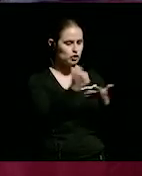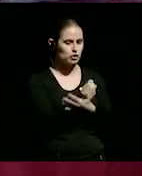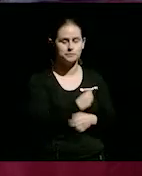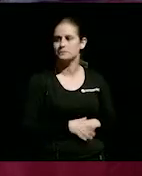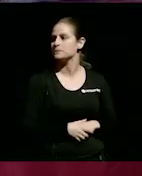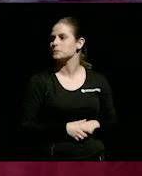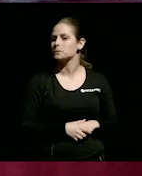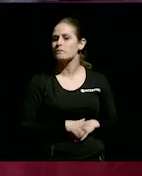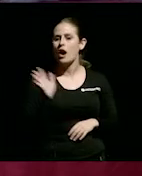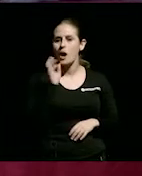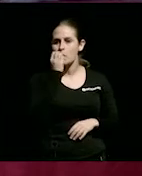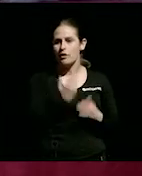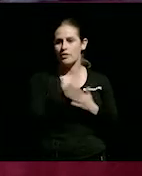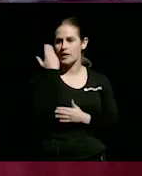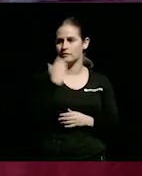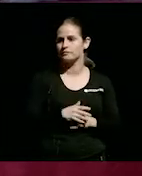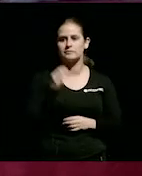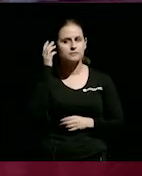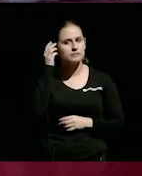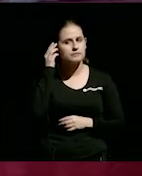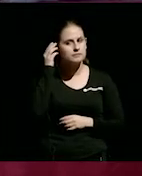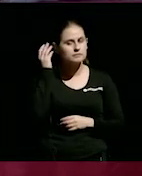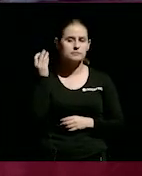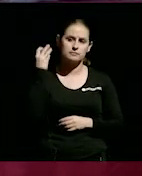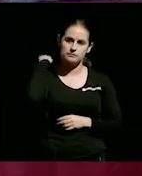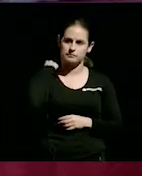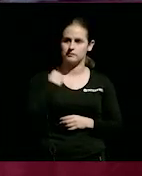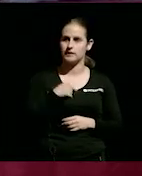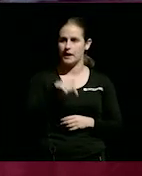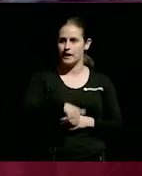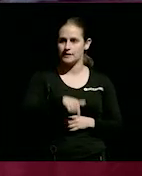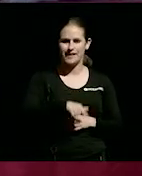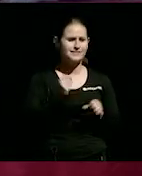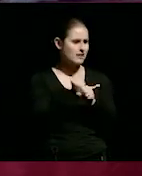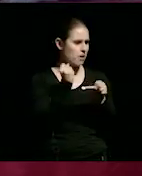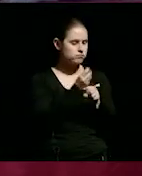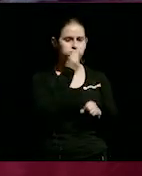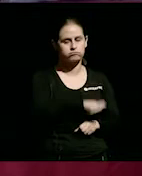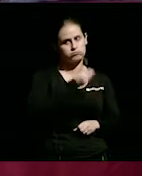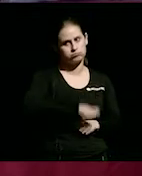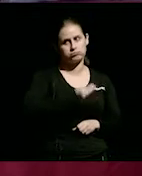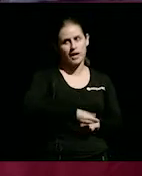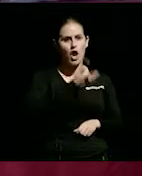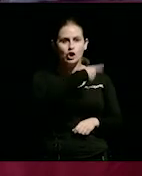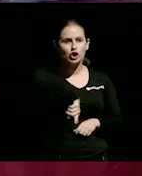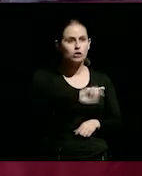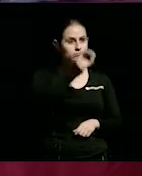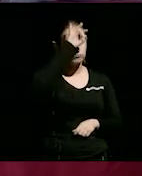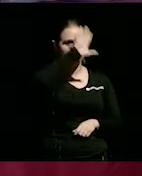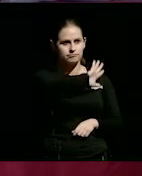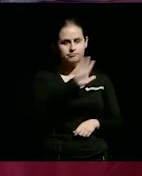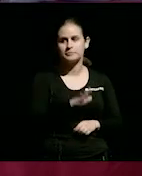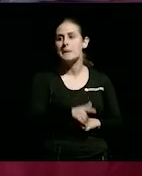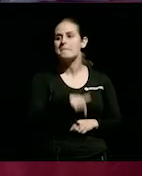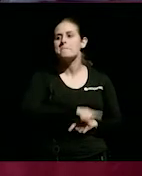Hola, buenos días. Primero, dar la enhorabuena por este gran trabajo, que bueno, nos hemos quedado impresionados. Y mi pregunta